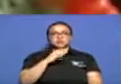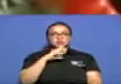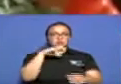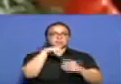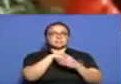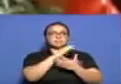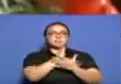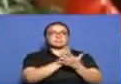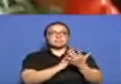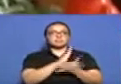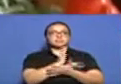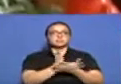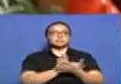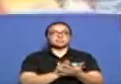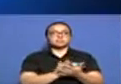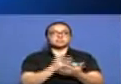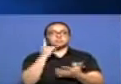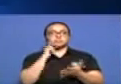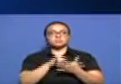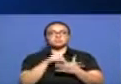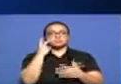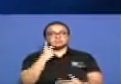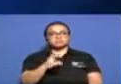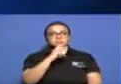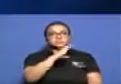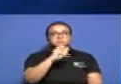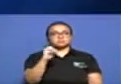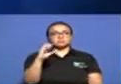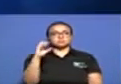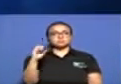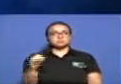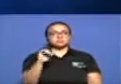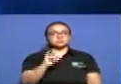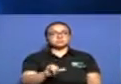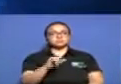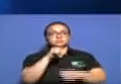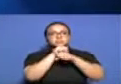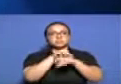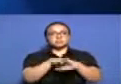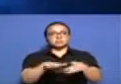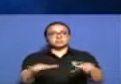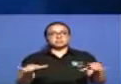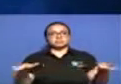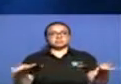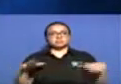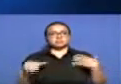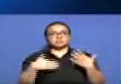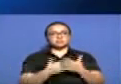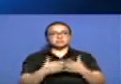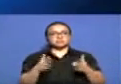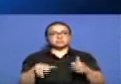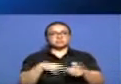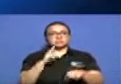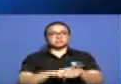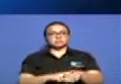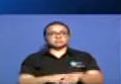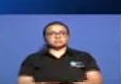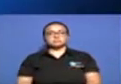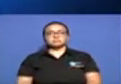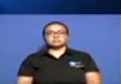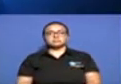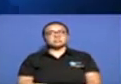es por eso que vemos que el cooperativismo se ha propagado en todo el territorio nacional. Si alguna persona quiere contactarlo